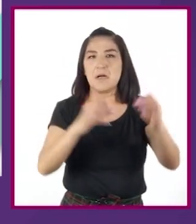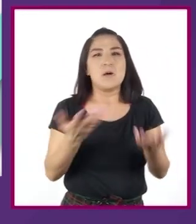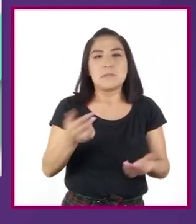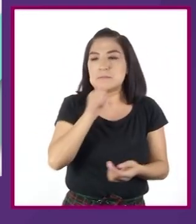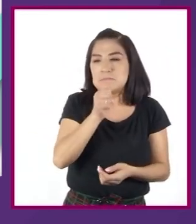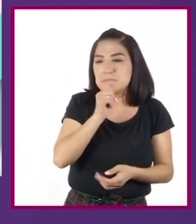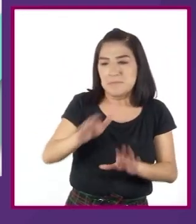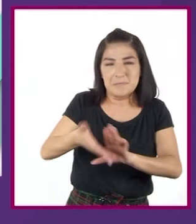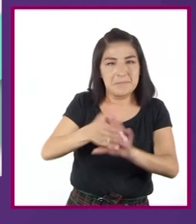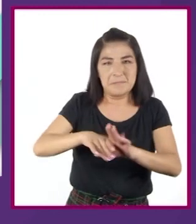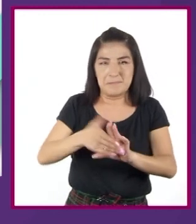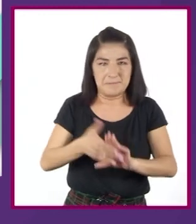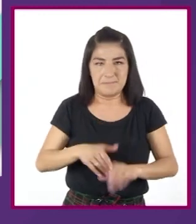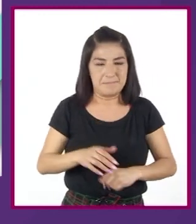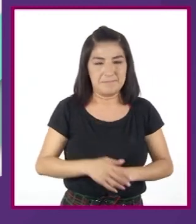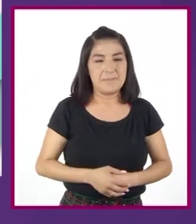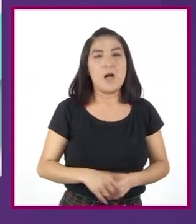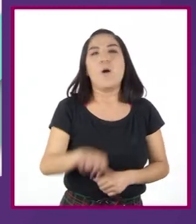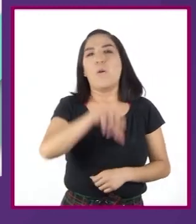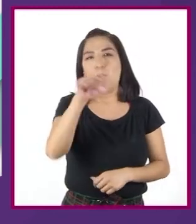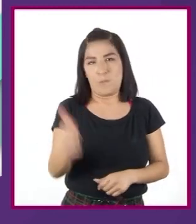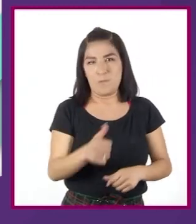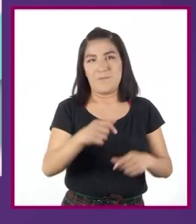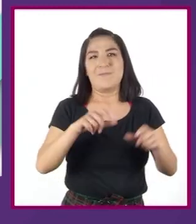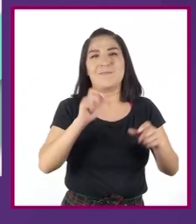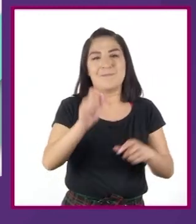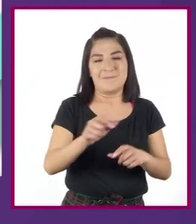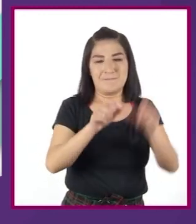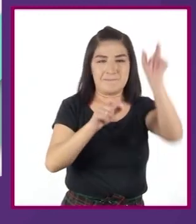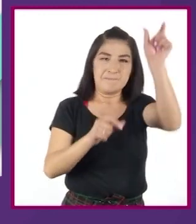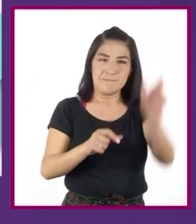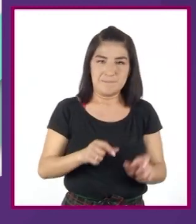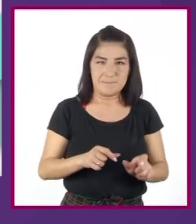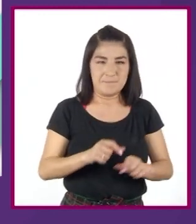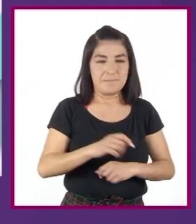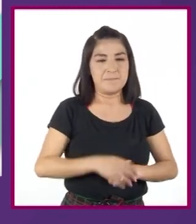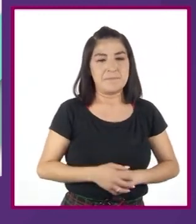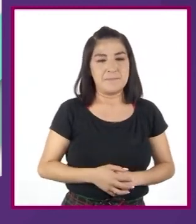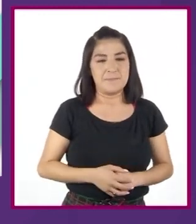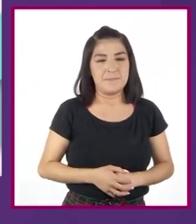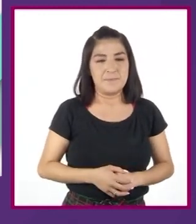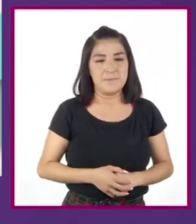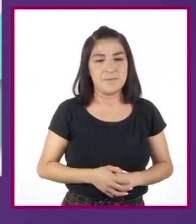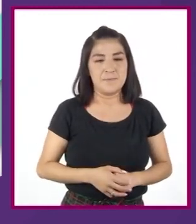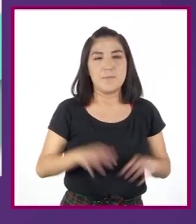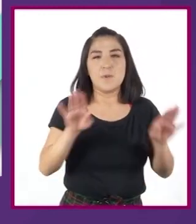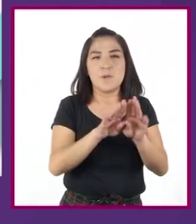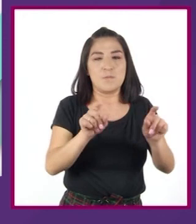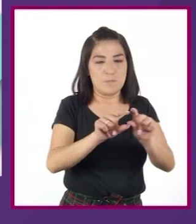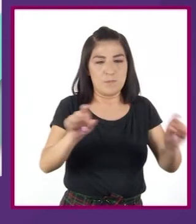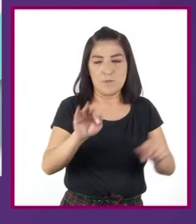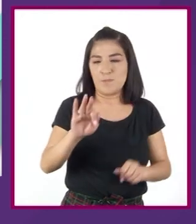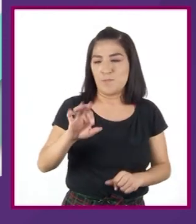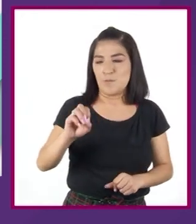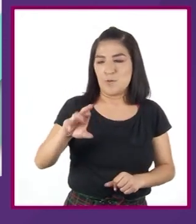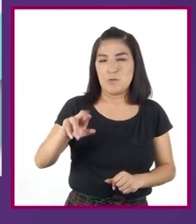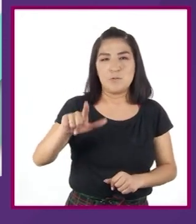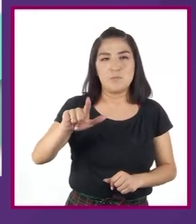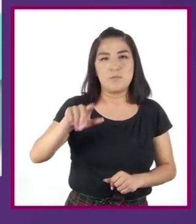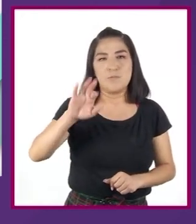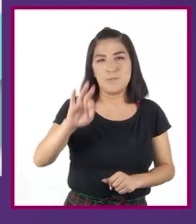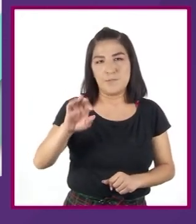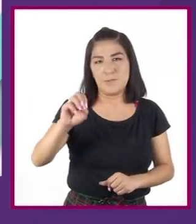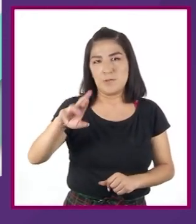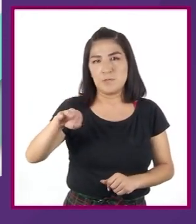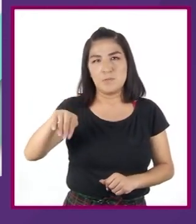lavar. Continuemos con la siguiente fila. Escribiremos fórmulas con el fin de copiarlas debajo de cada